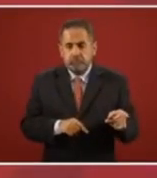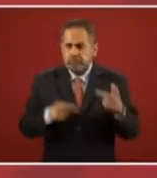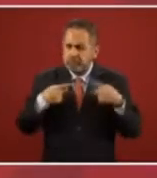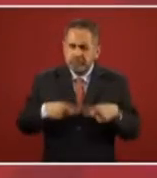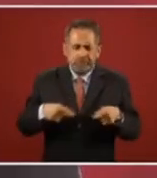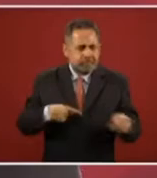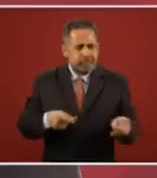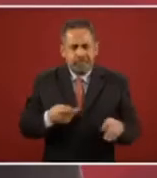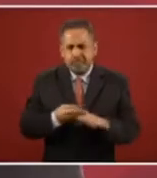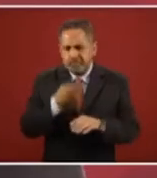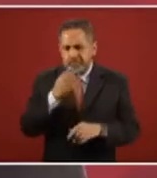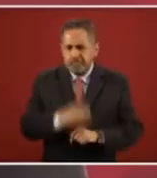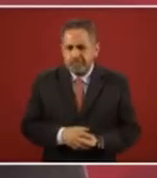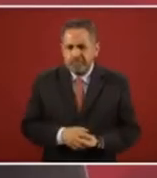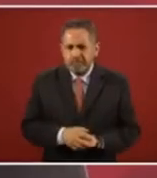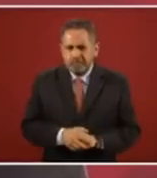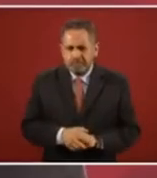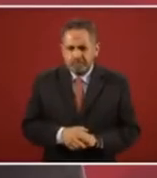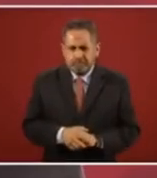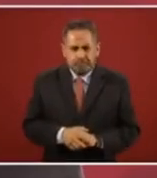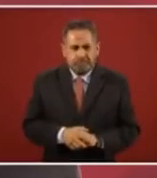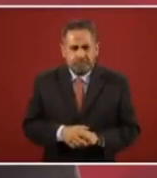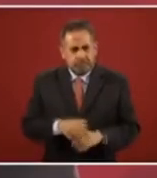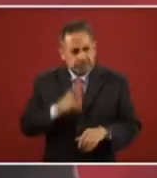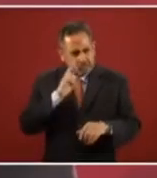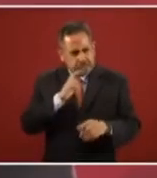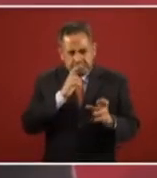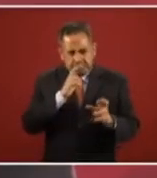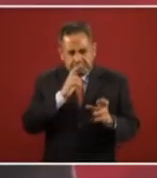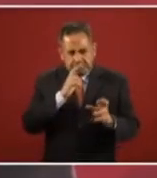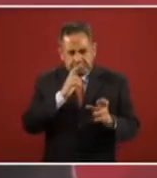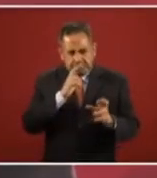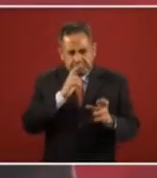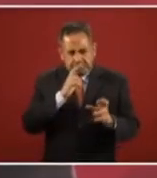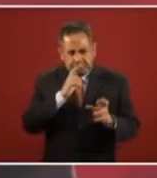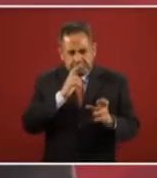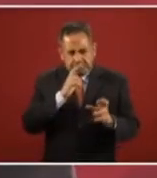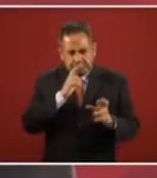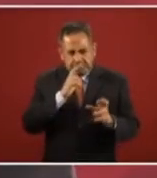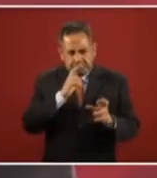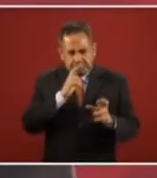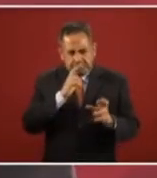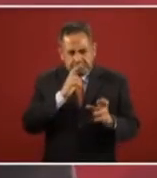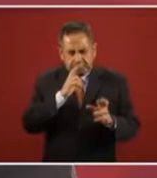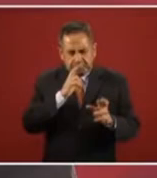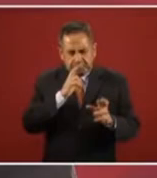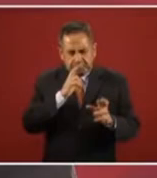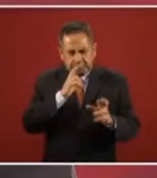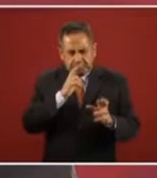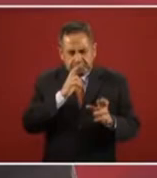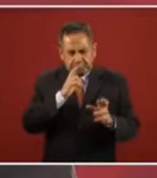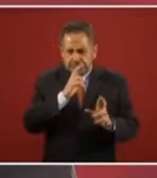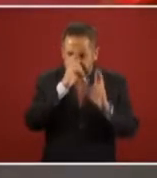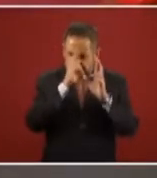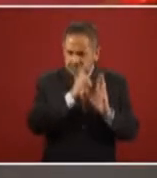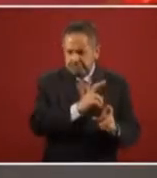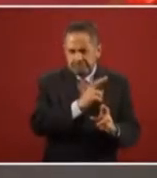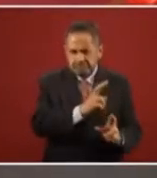muy y respetuosa equipo derbi respecto